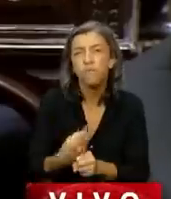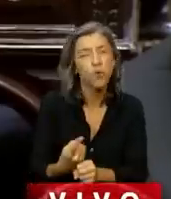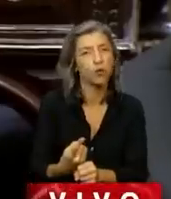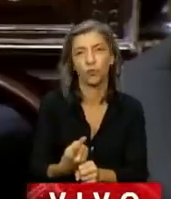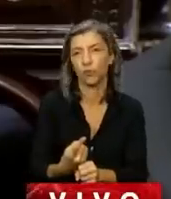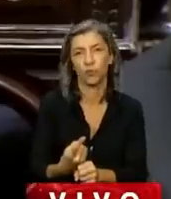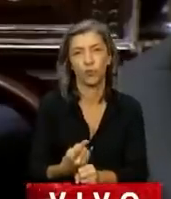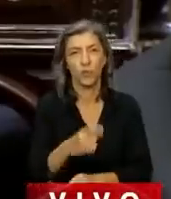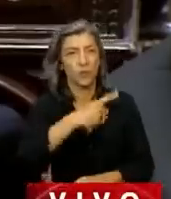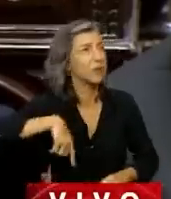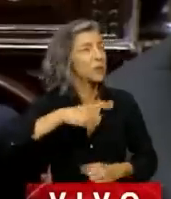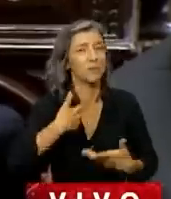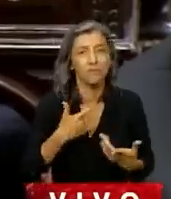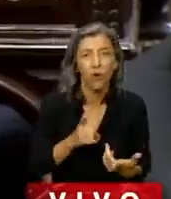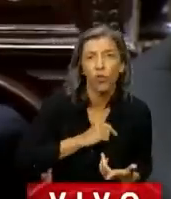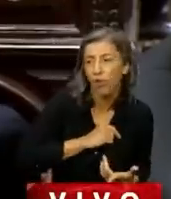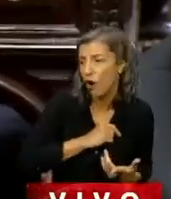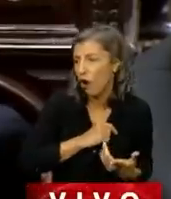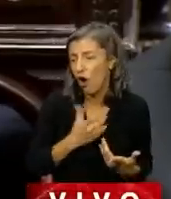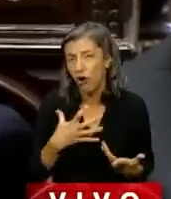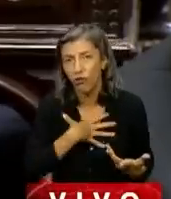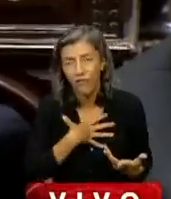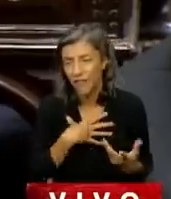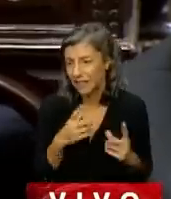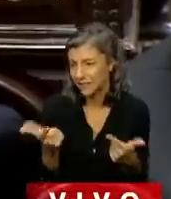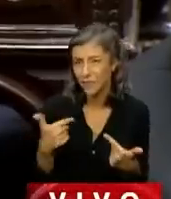dolores, desconfianza, desigualdad que aumenta,